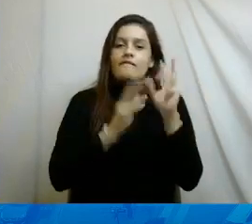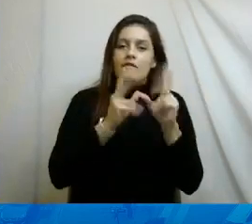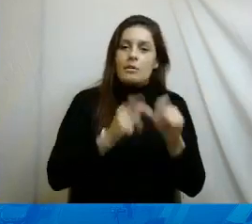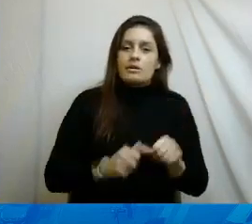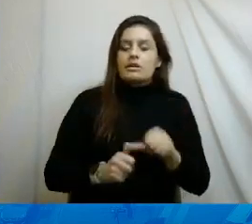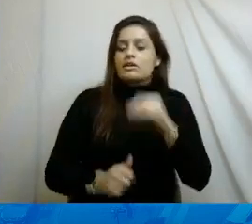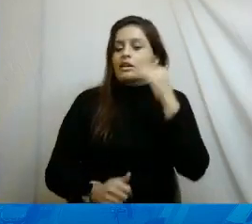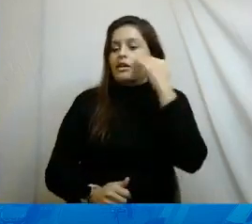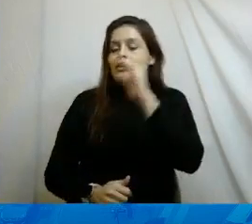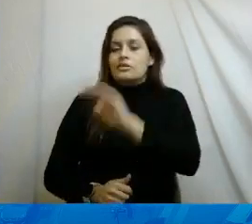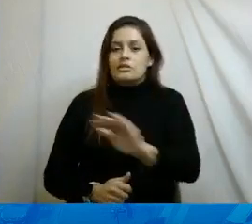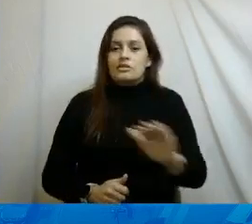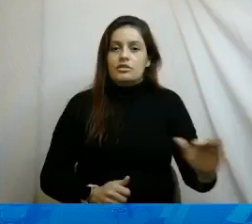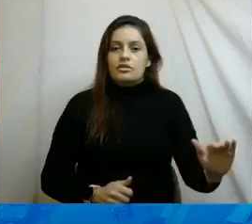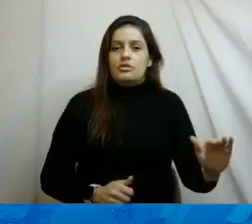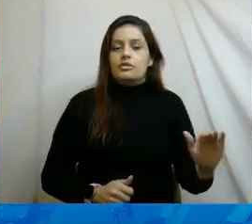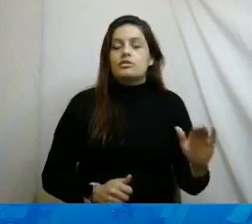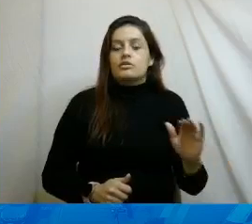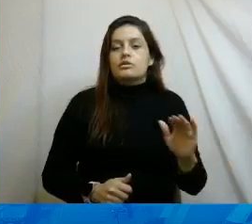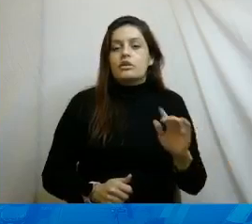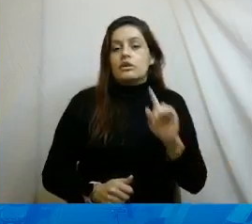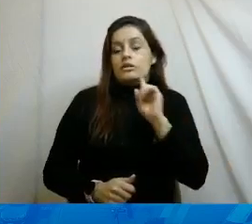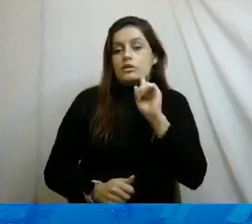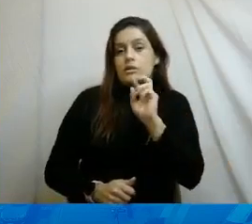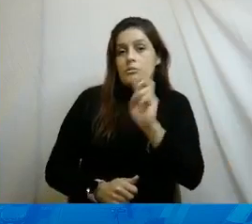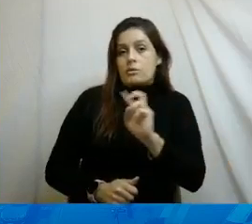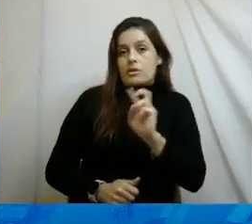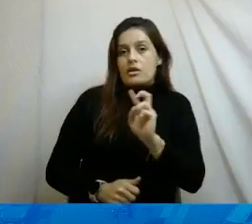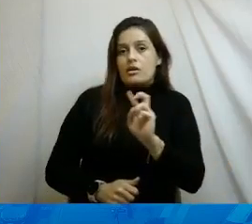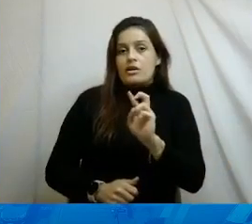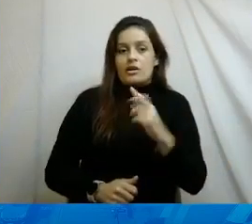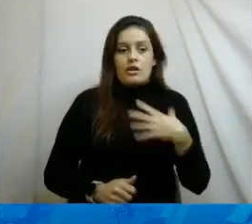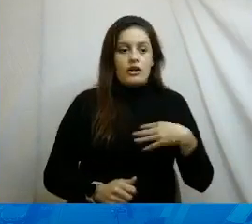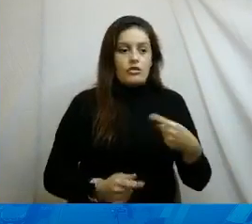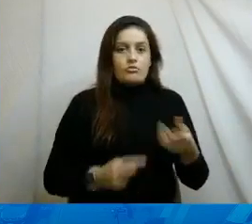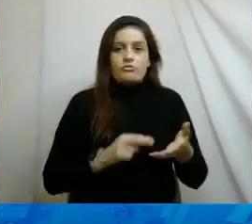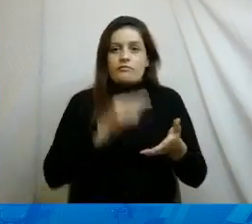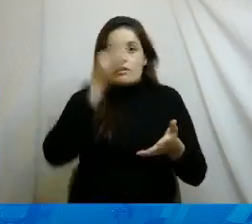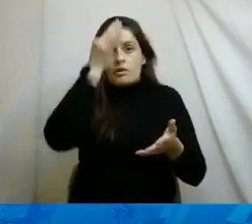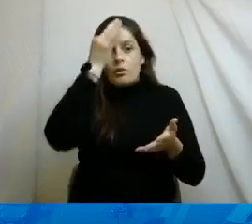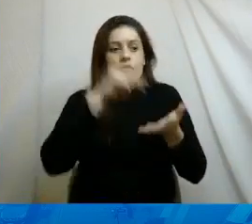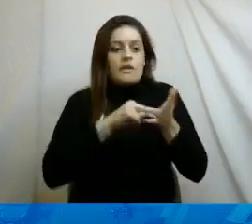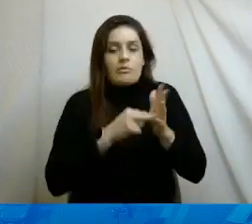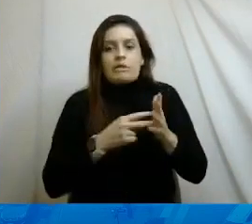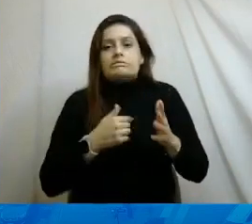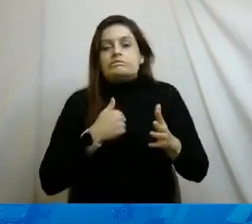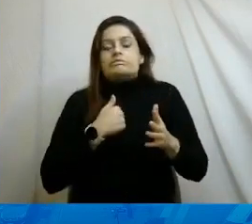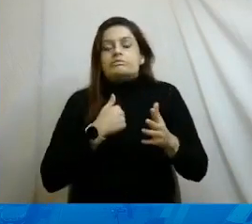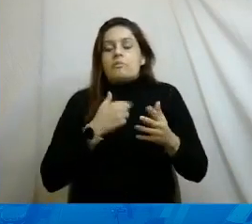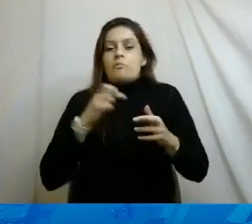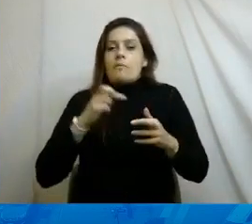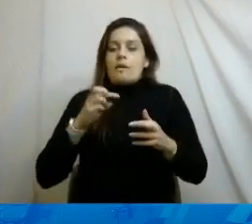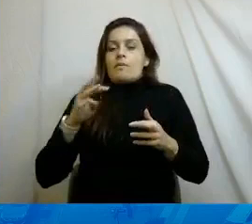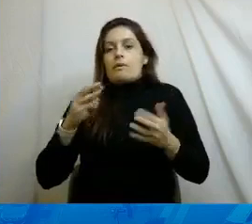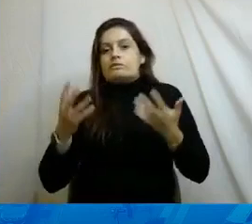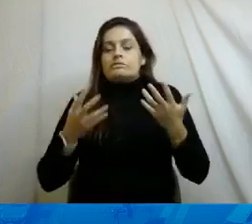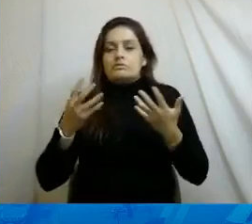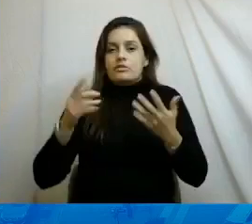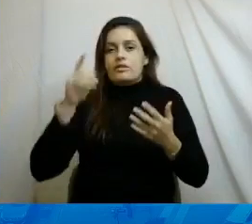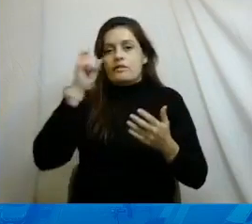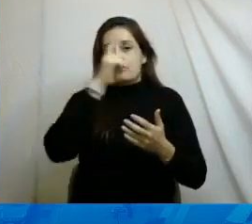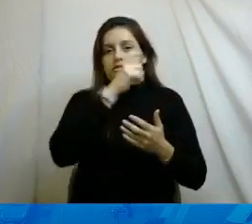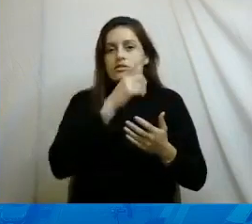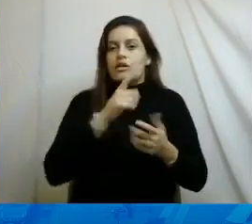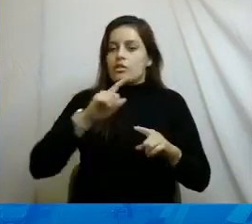sufriendo su familia, el tema, hay que estar en el caso de los padres cuando nos pasa algo, les pasa algo a los hijos, ¿cierto? es que si se vuelve a repetir un hecho así, por lo